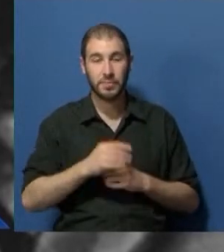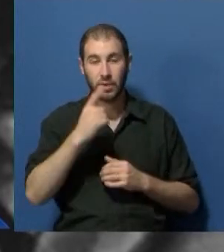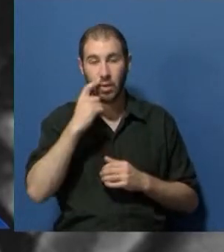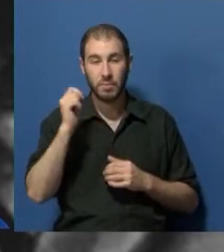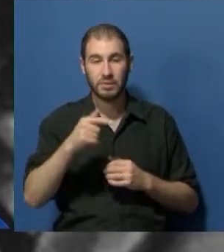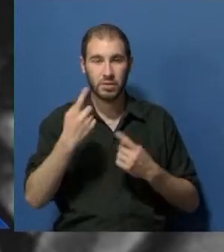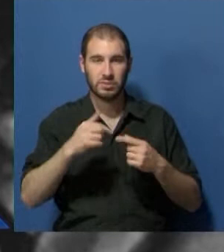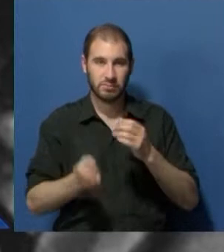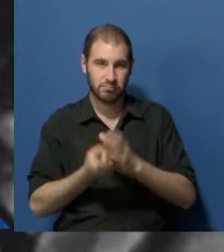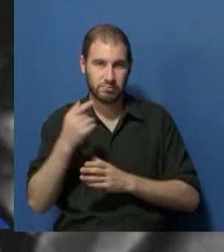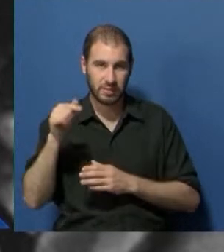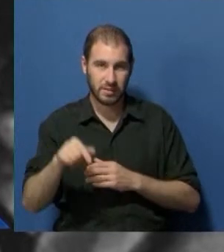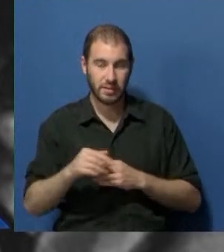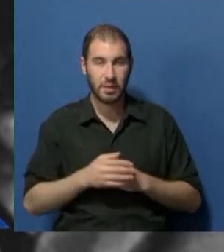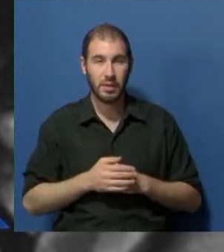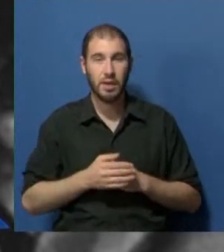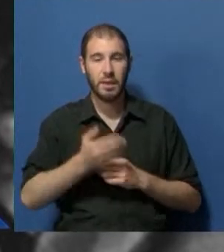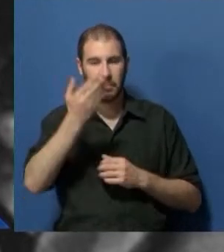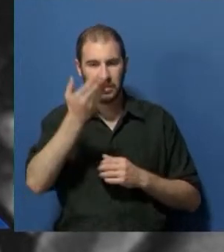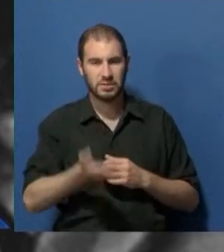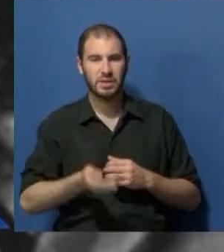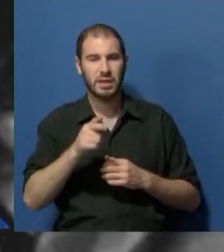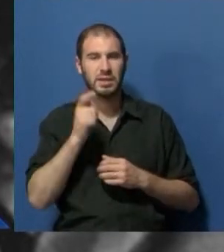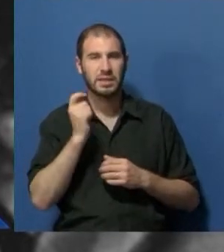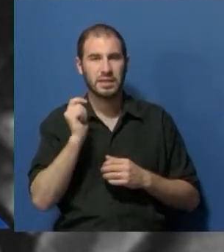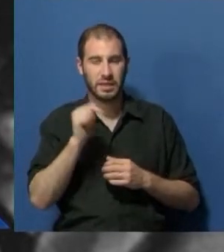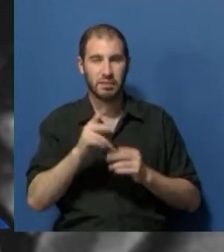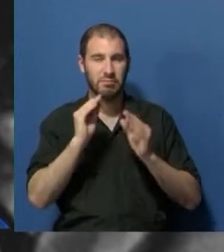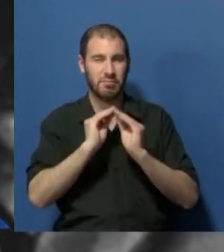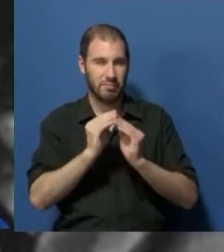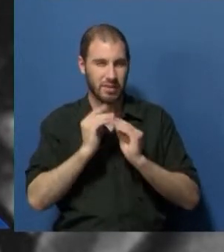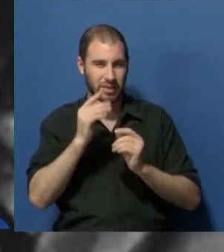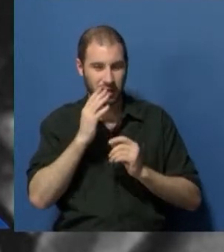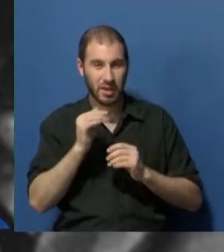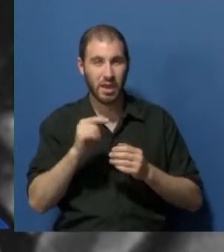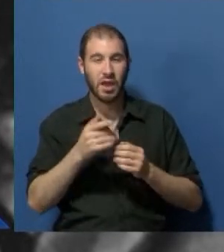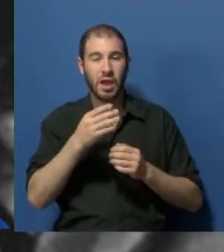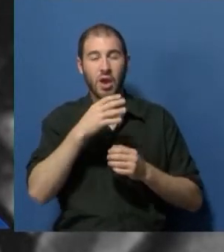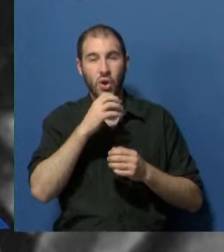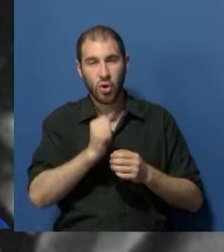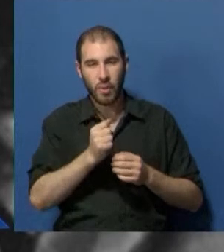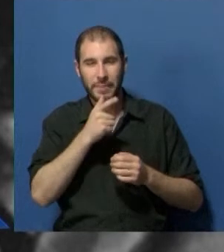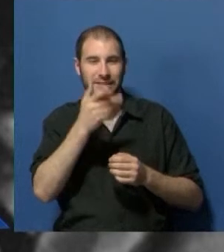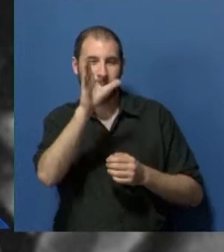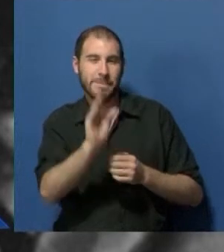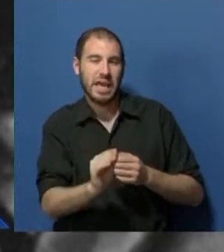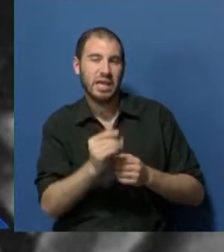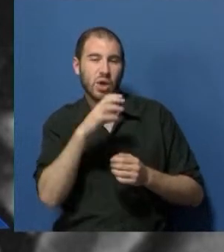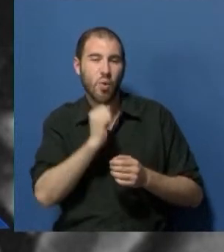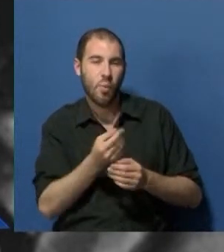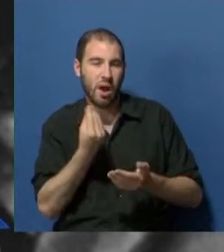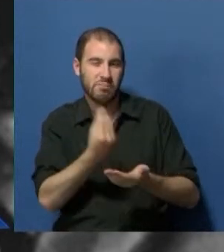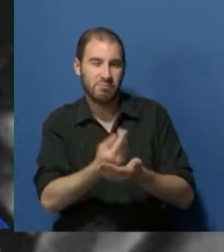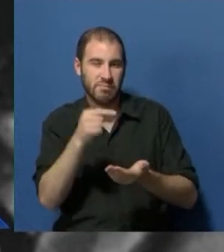un producto de esa época, concretamente. El personaje en cuestión que vamos a analizar de alguna manera es la Cuba personificada, digamos, como